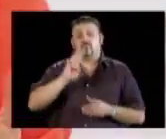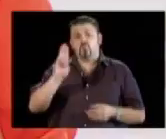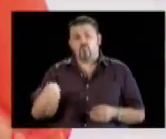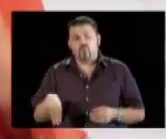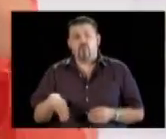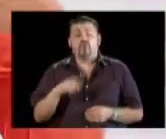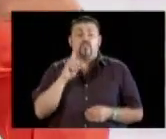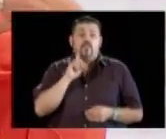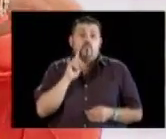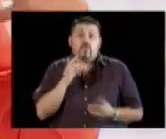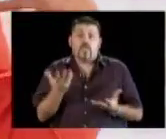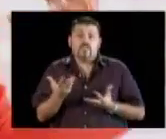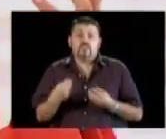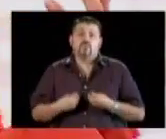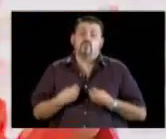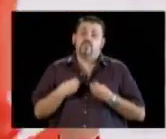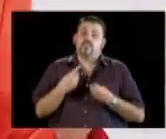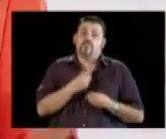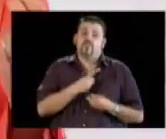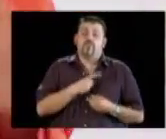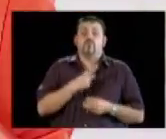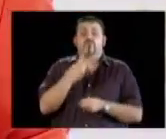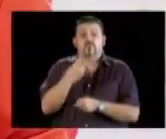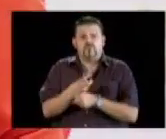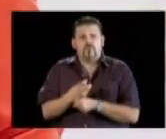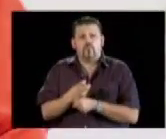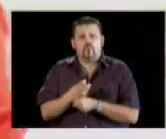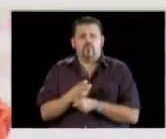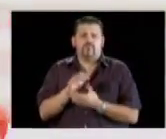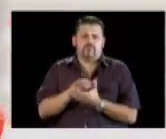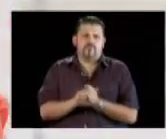su vida. Con su segundo marido tuvo un niño